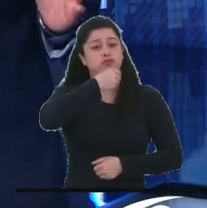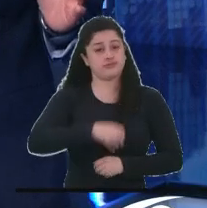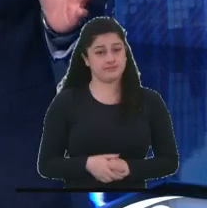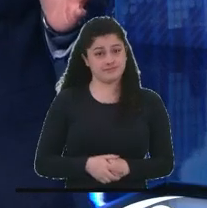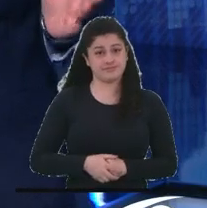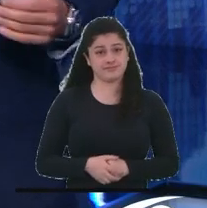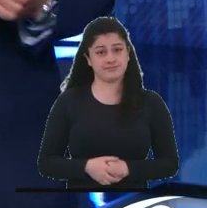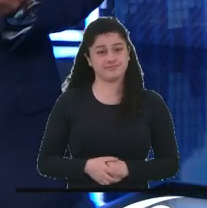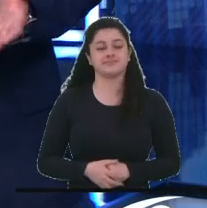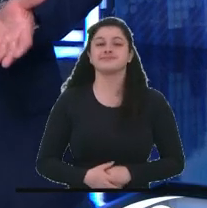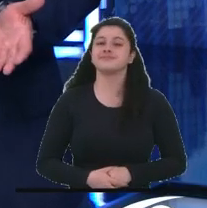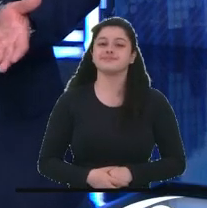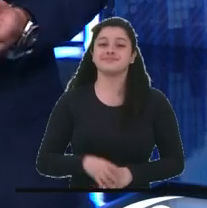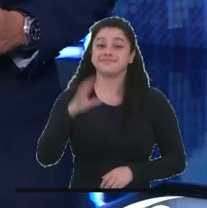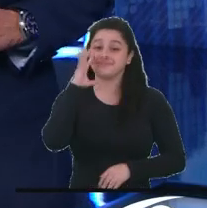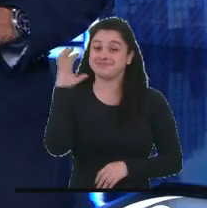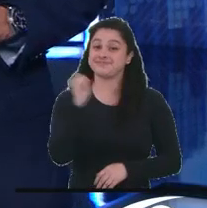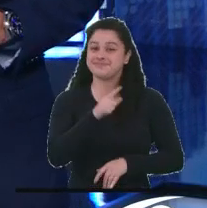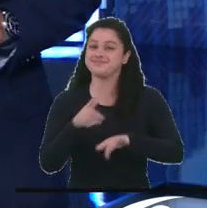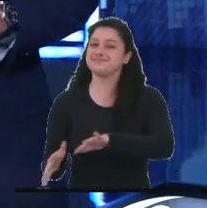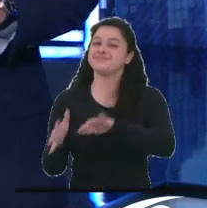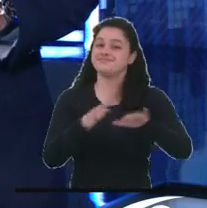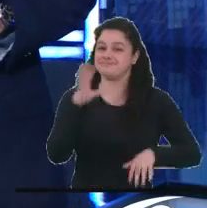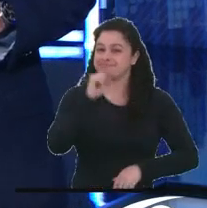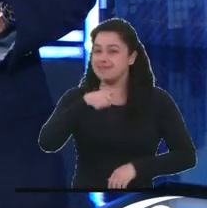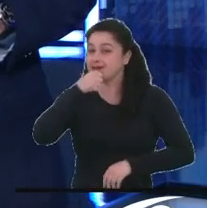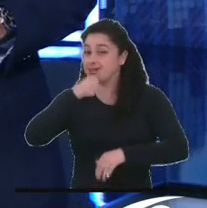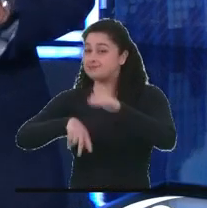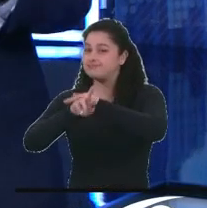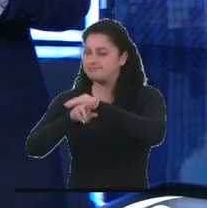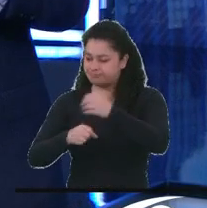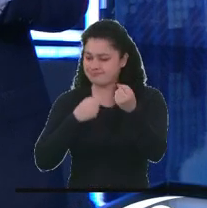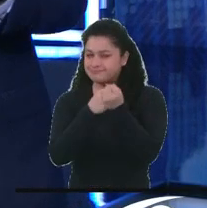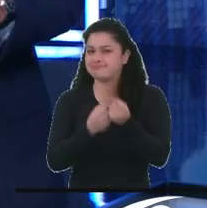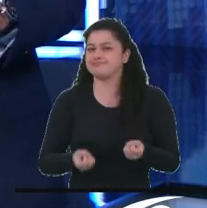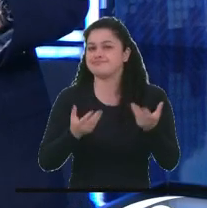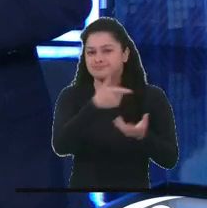en Noticias Caracol estamos de su lado porque el periodista es usted y nosotros su canal.